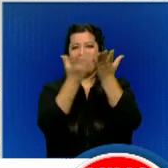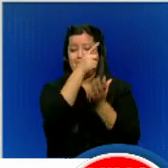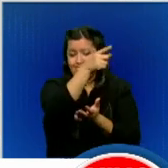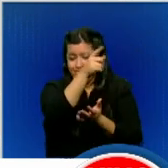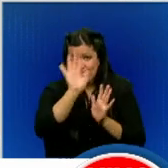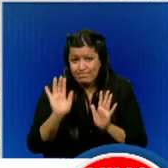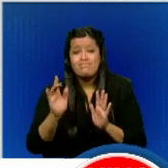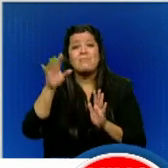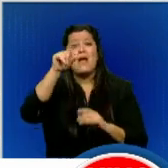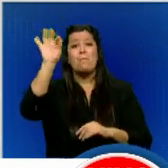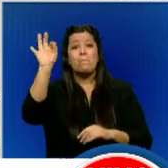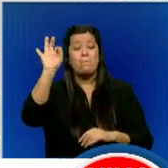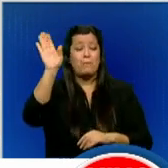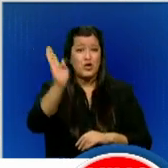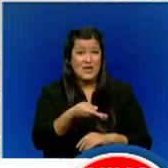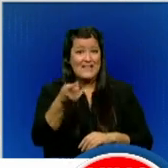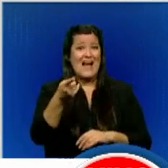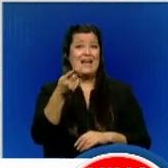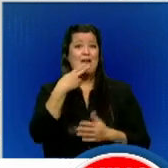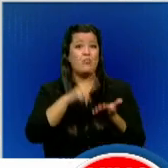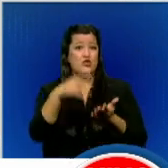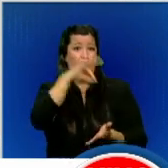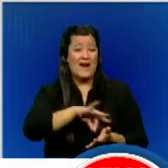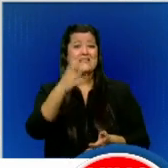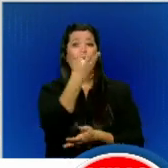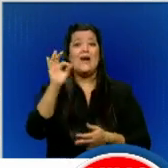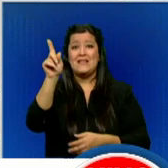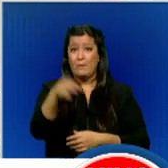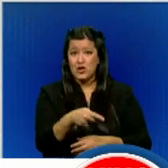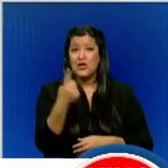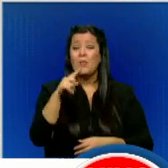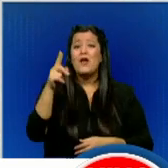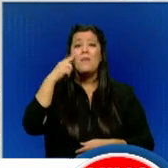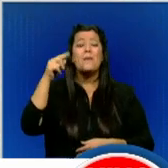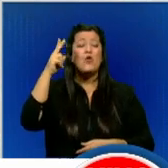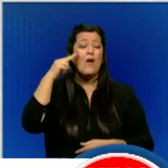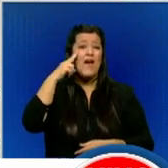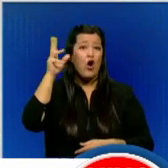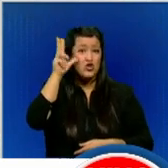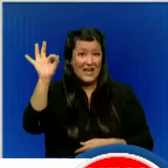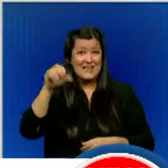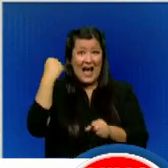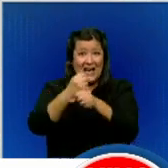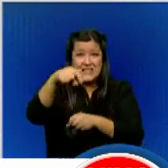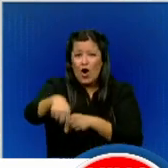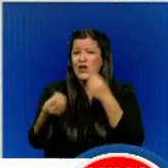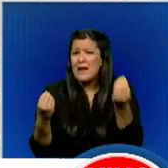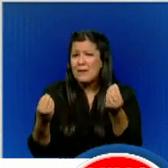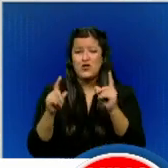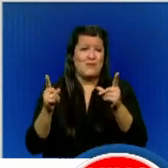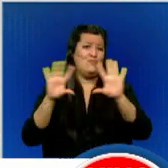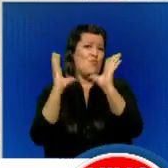de impuesto a las ganancias corporativas desde el 40 por ciento pasó algo la década 80 hasta hoy que es precisamente la